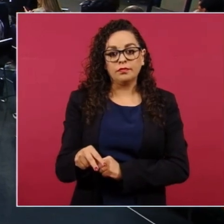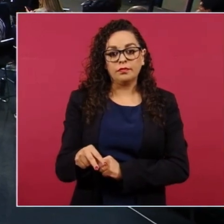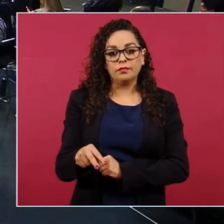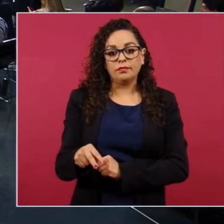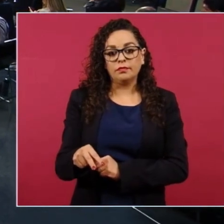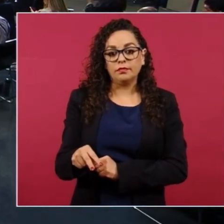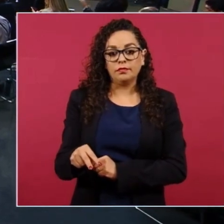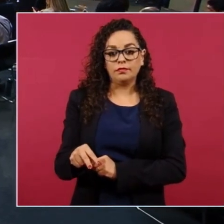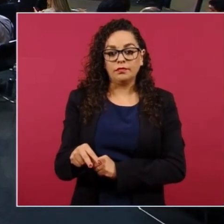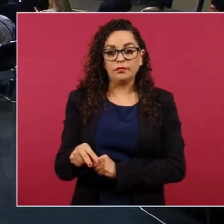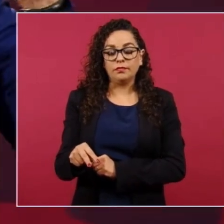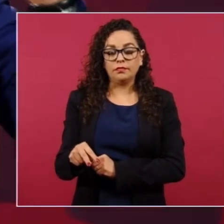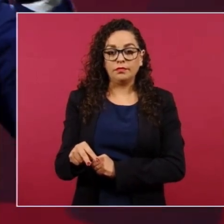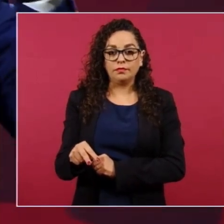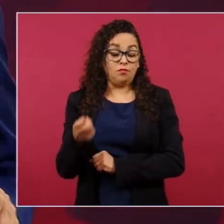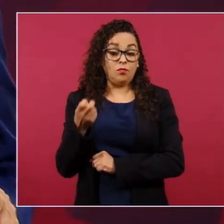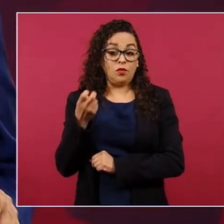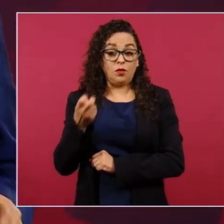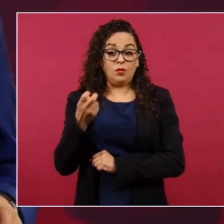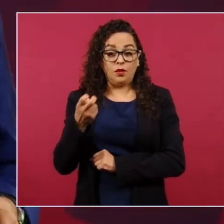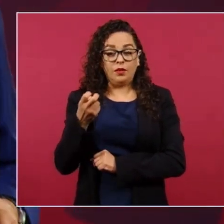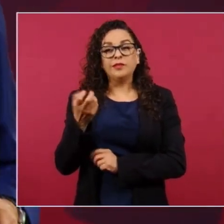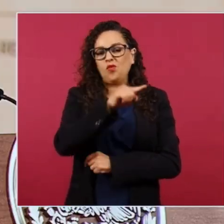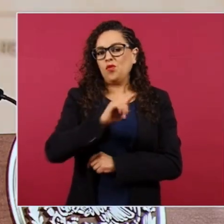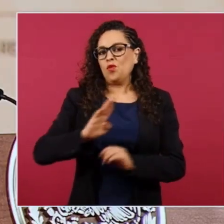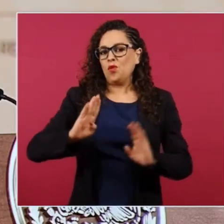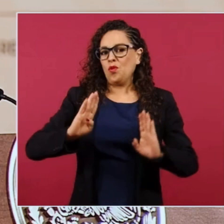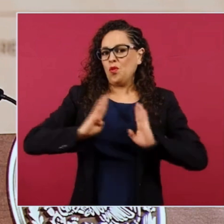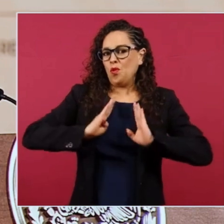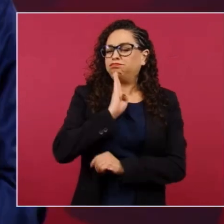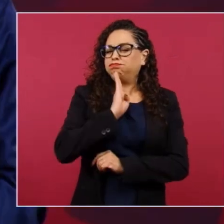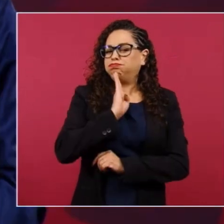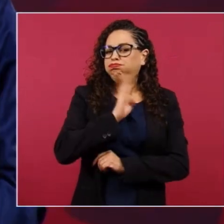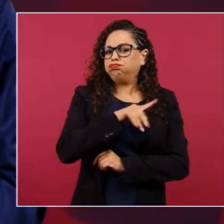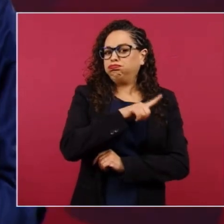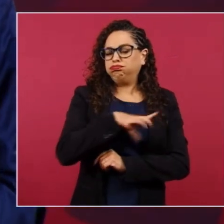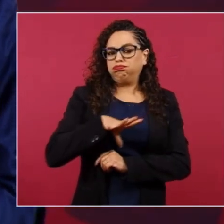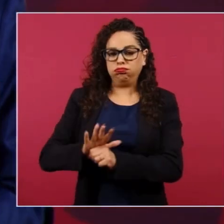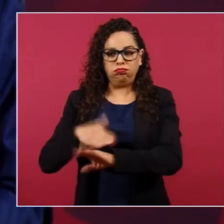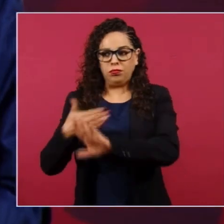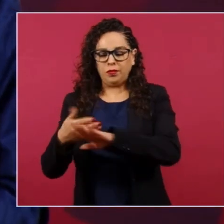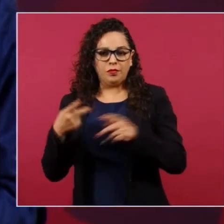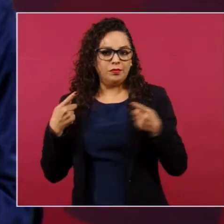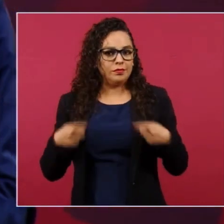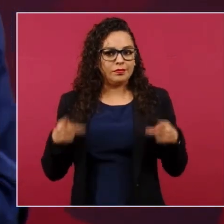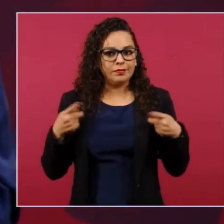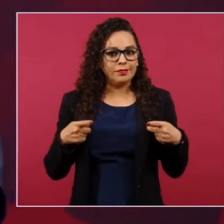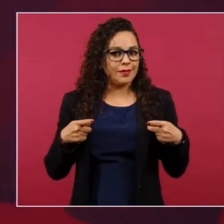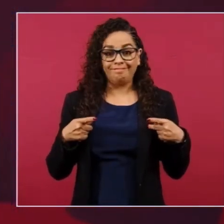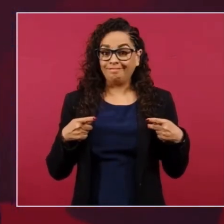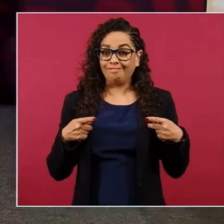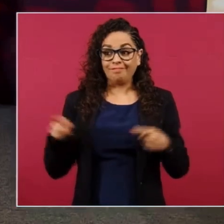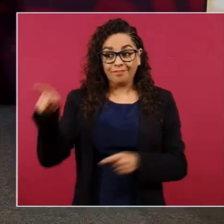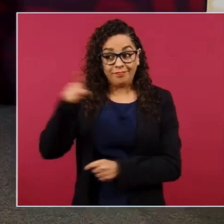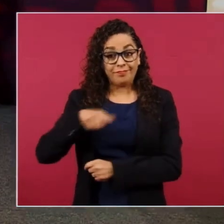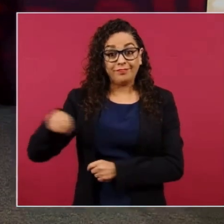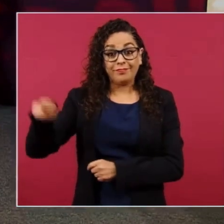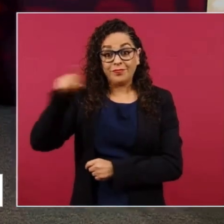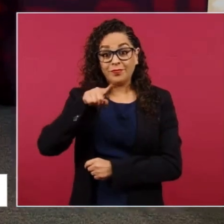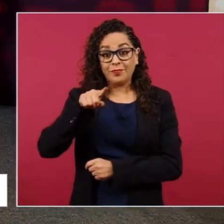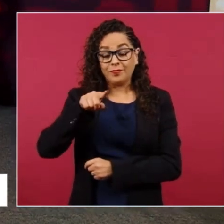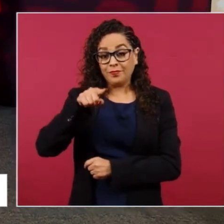nos quedamos con la idea de que, y se nos olvida de que este ejército surge de un